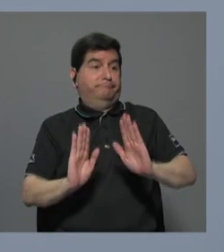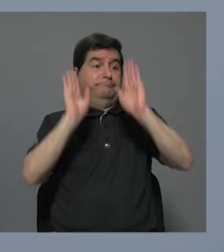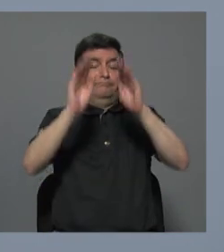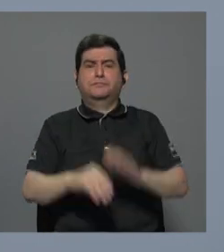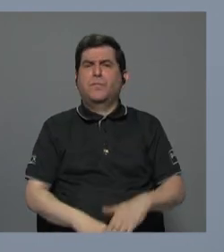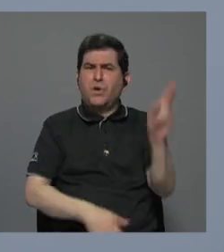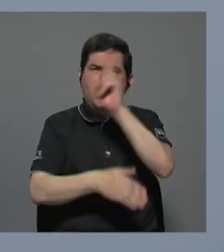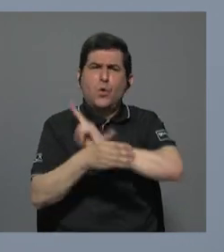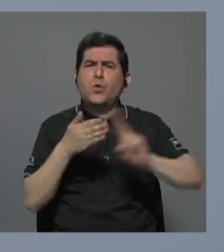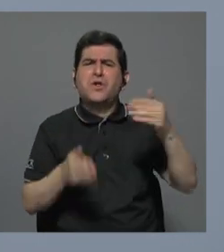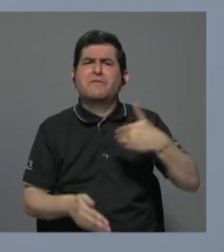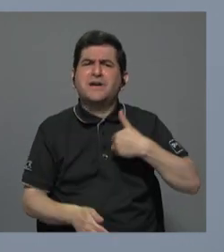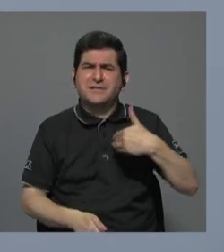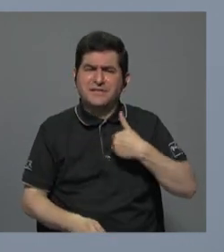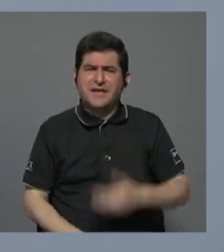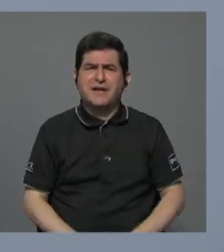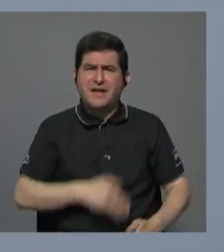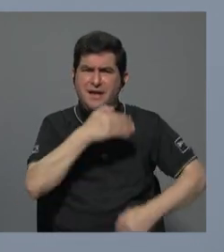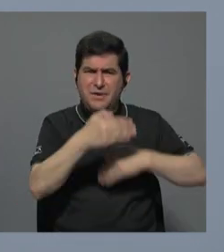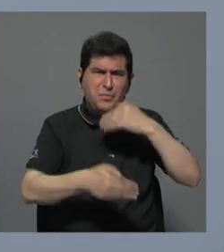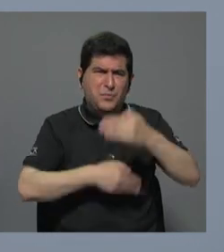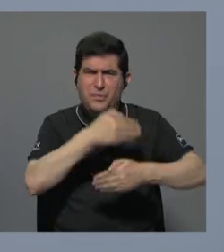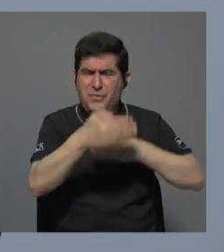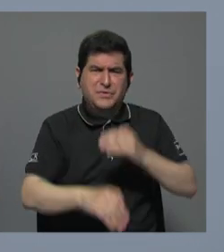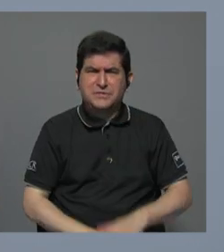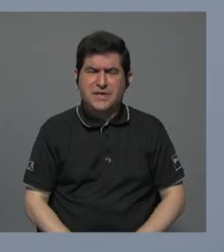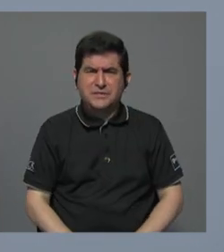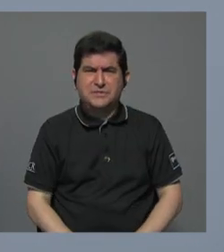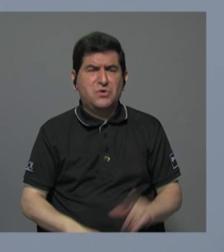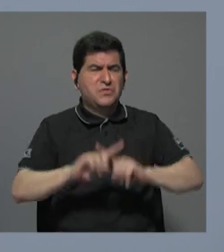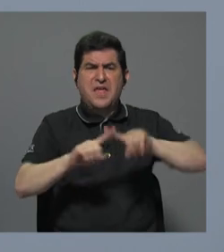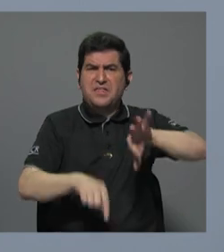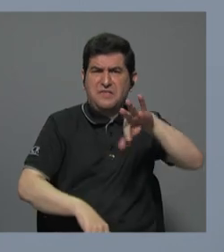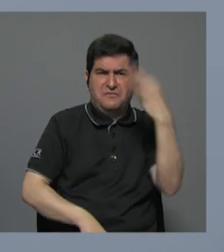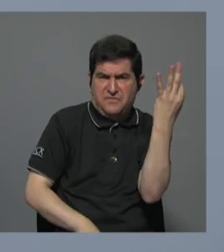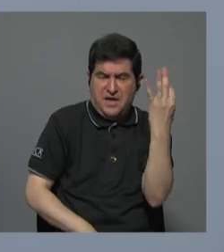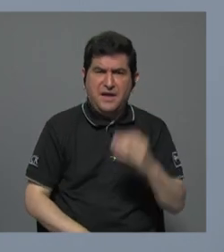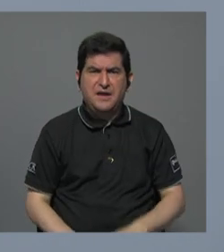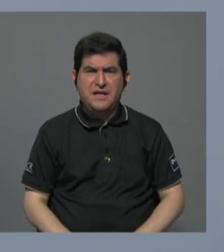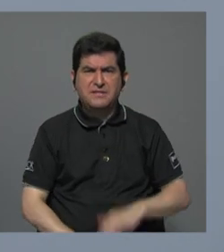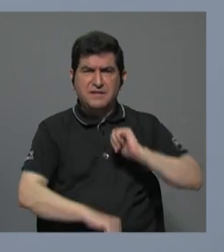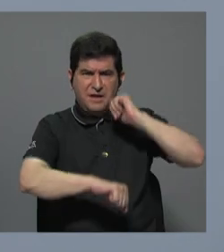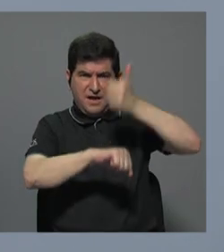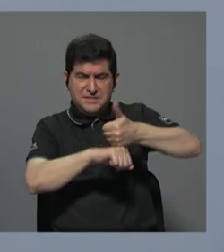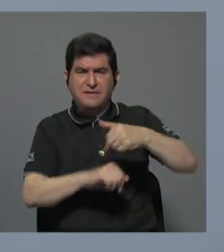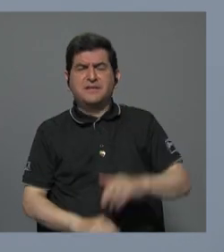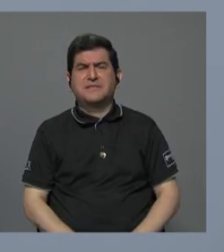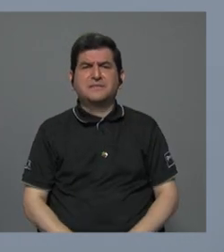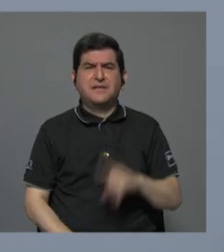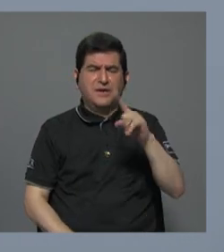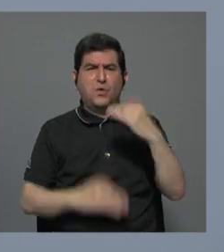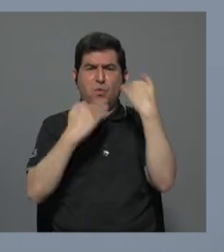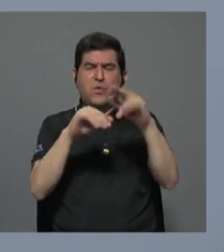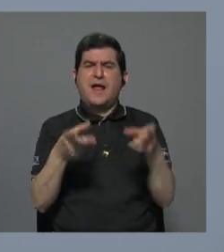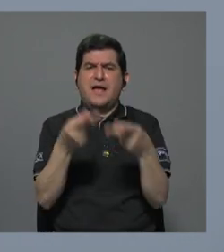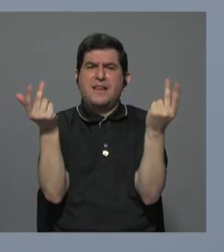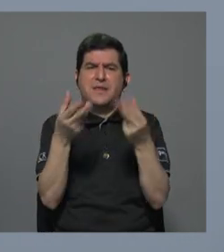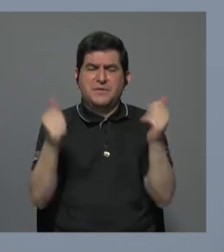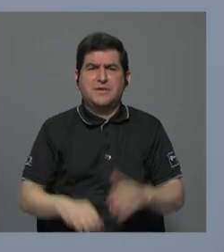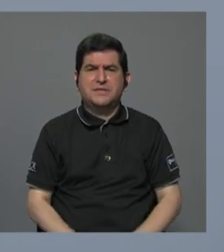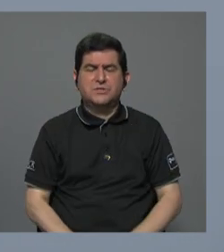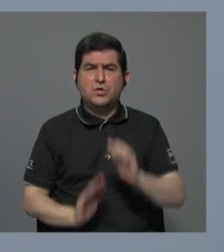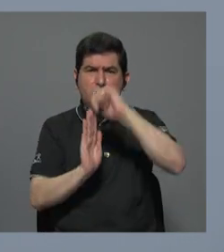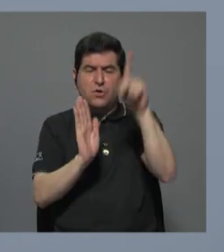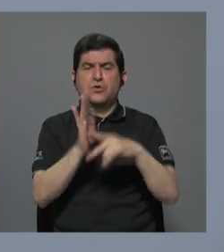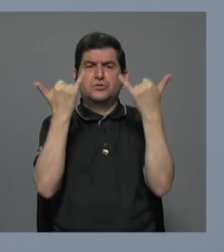razón las universidades tuvieron que llegar a un proceso permitieron que de una u otra forma se llegara a la implementación de una regla de una regla fiscal cuando la